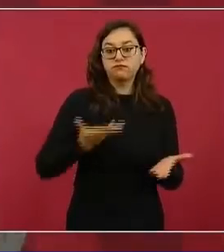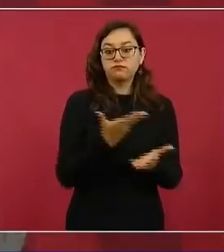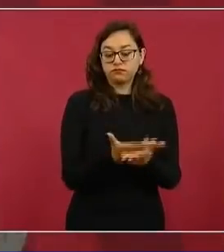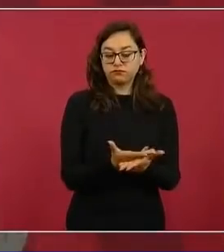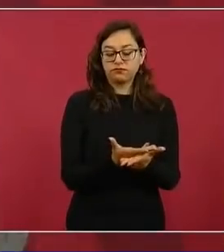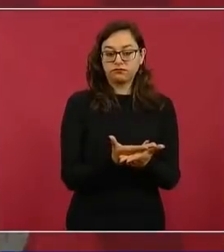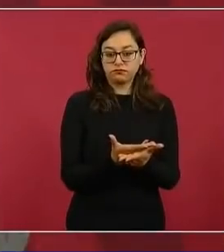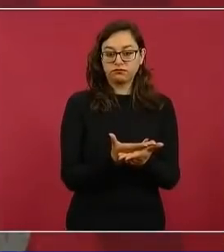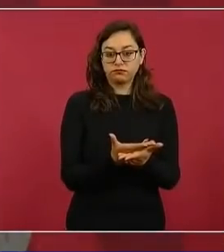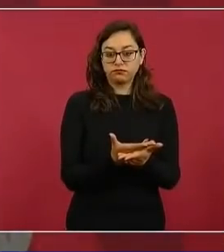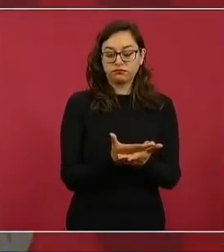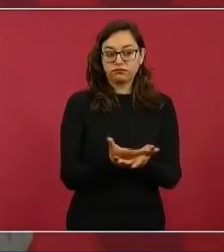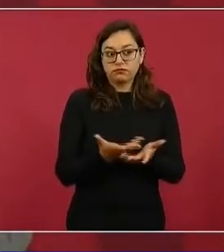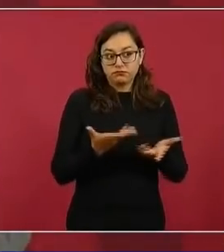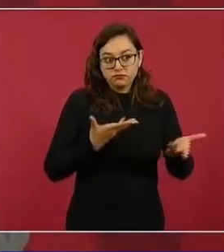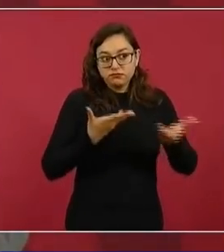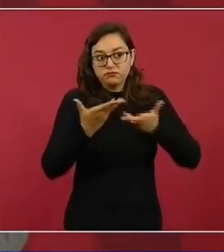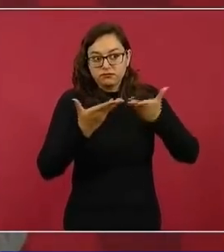que se acepte